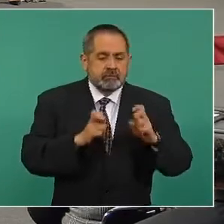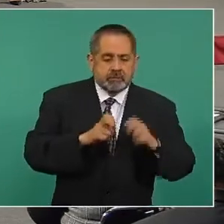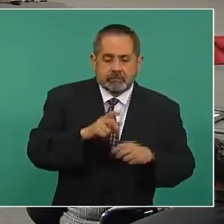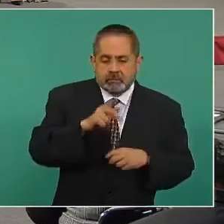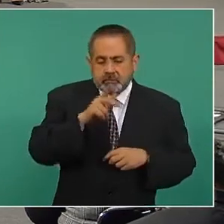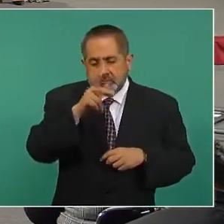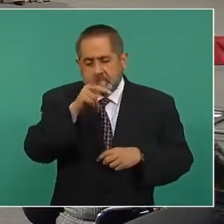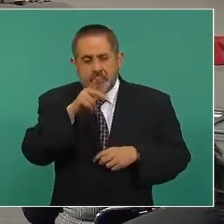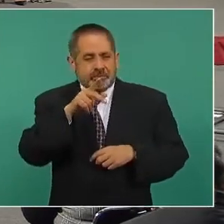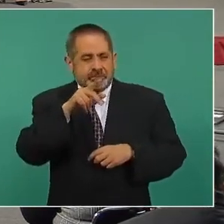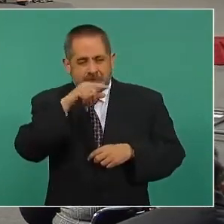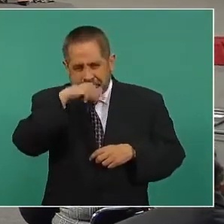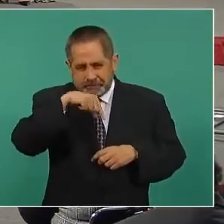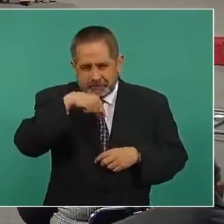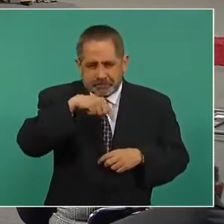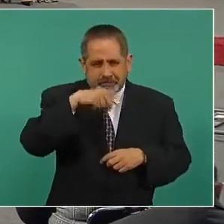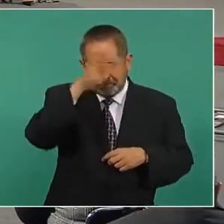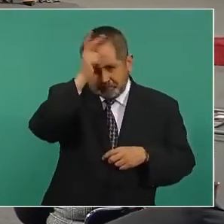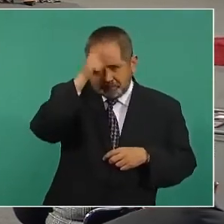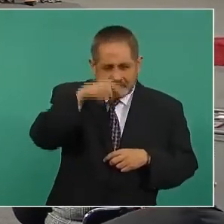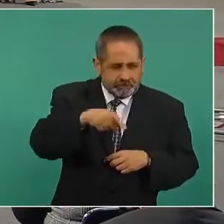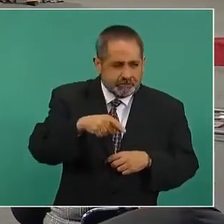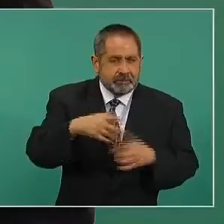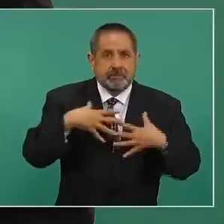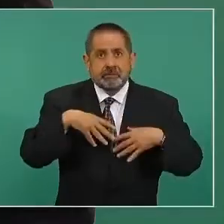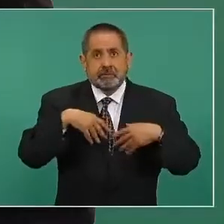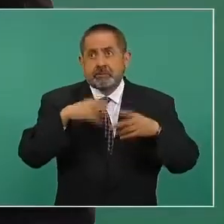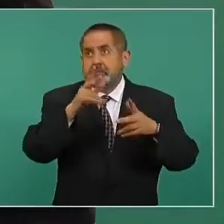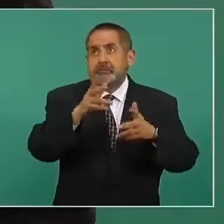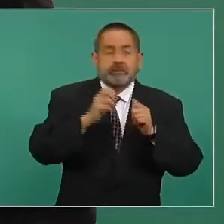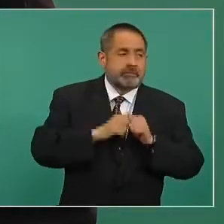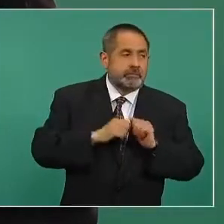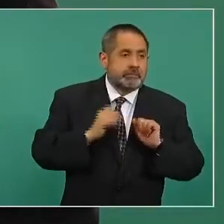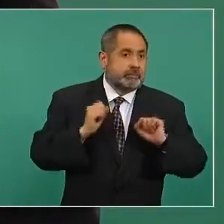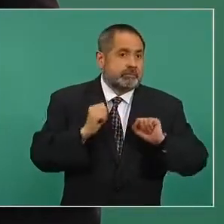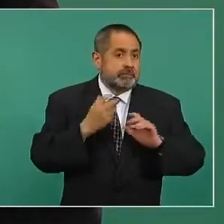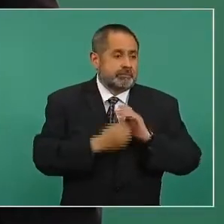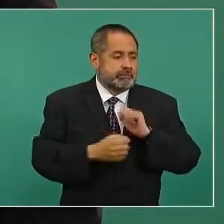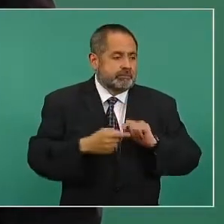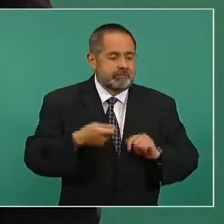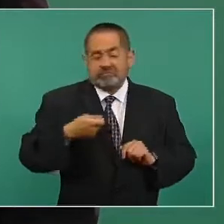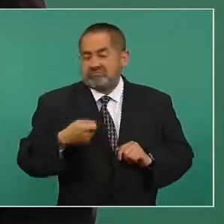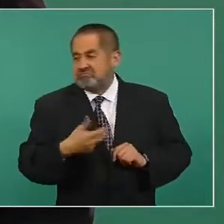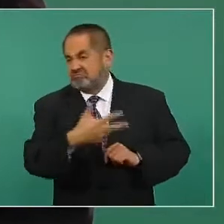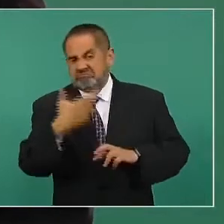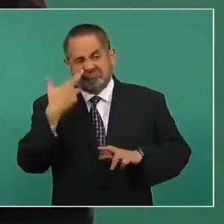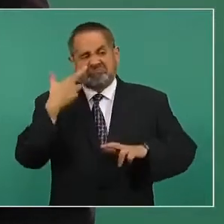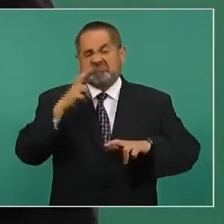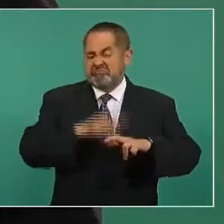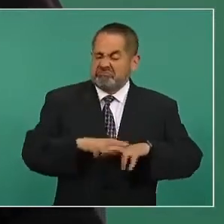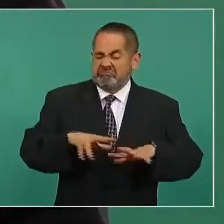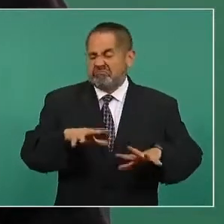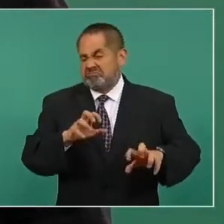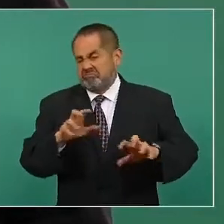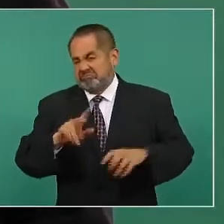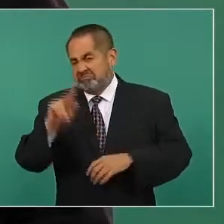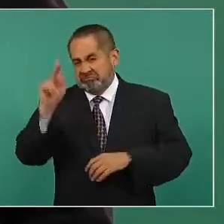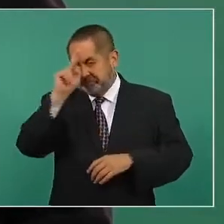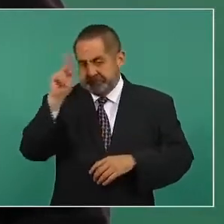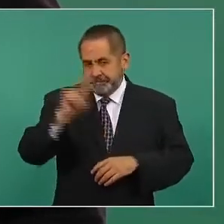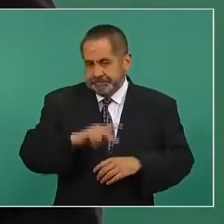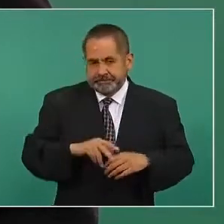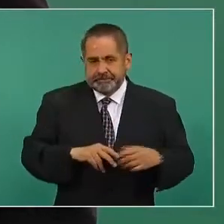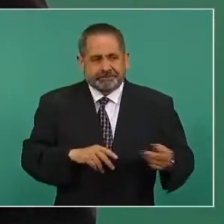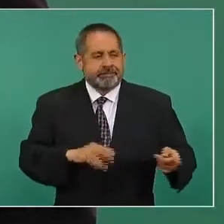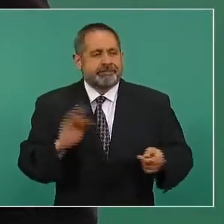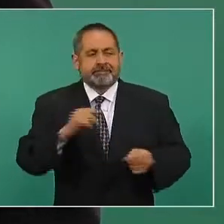un pavo, la ropa que dejaban tendida en el patio, los cilindros de gas,